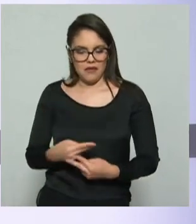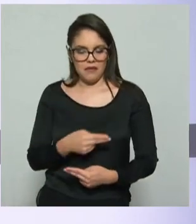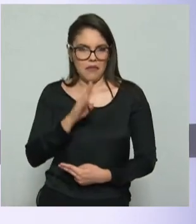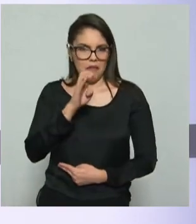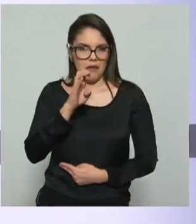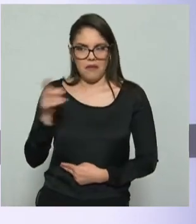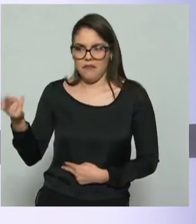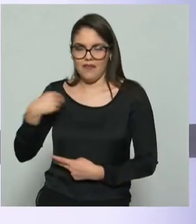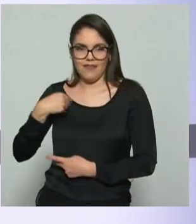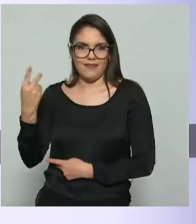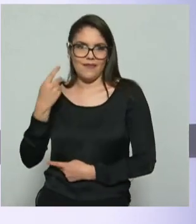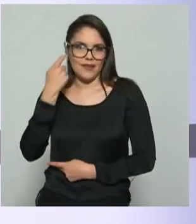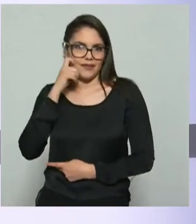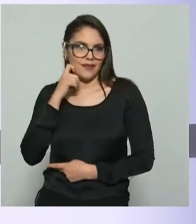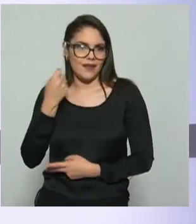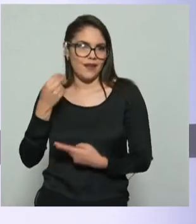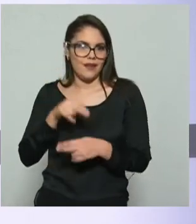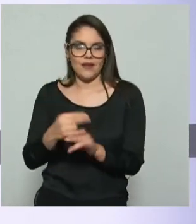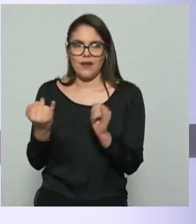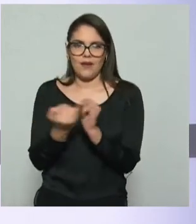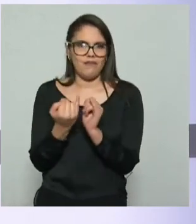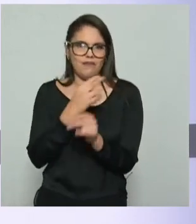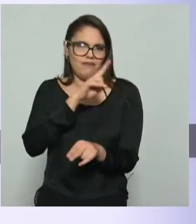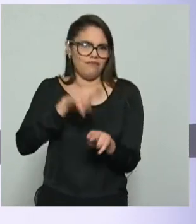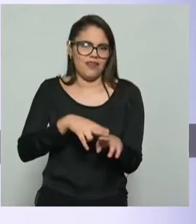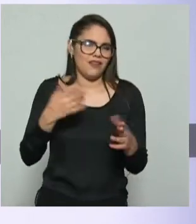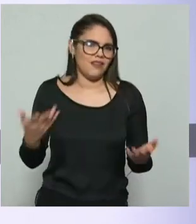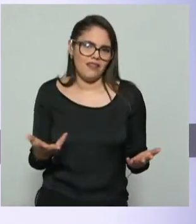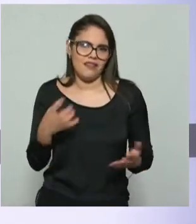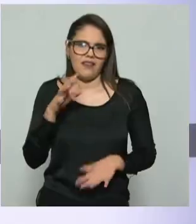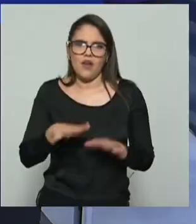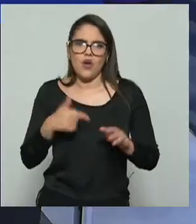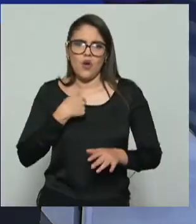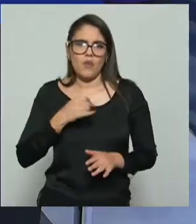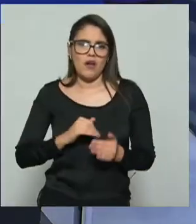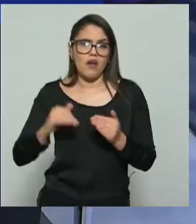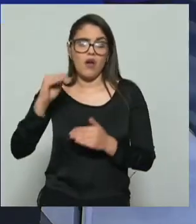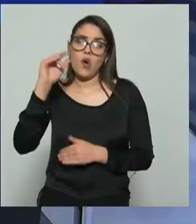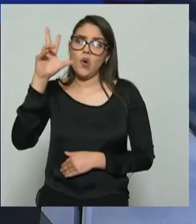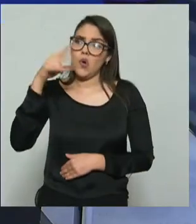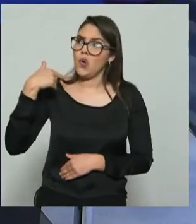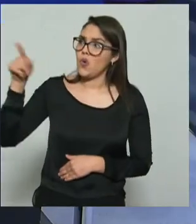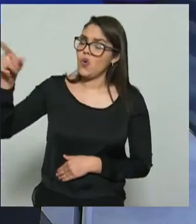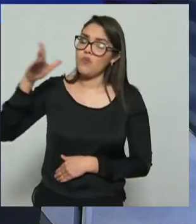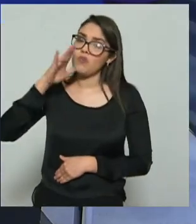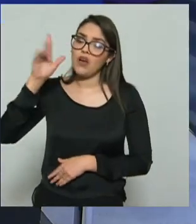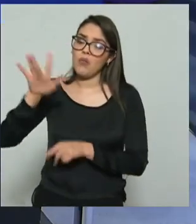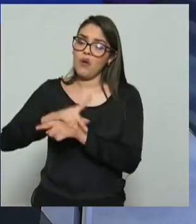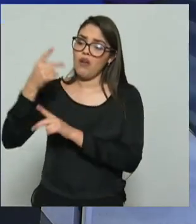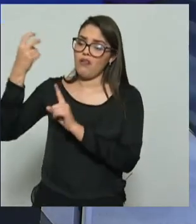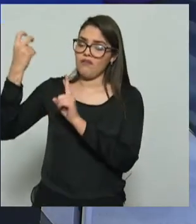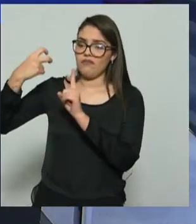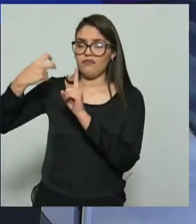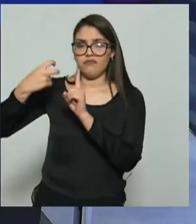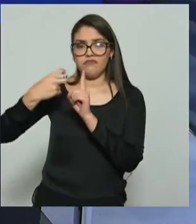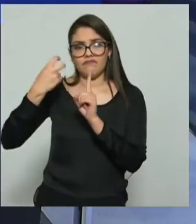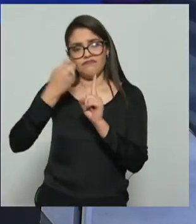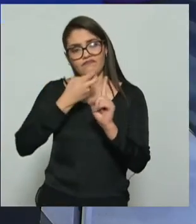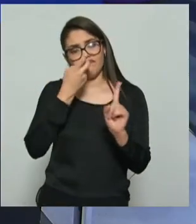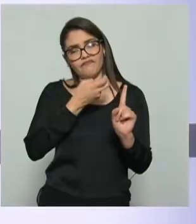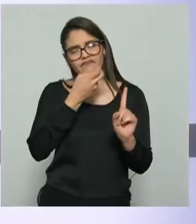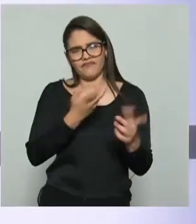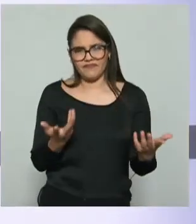en efecto, y difunden los contenidos íntimos con la intención de dañar no solamente a la persona, sino